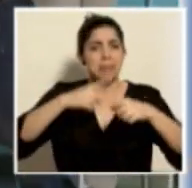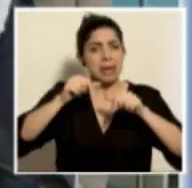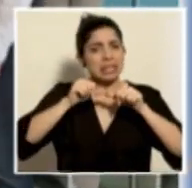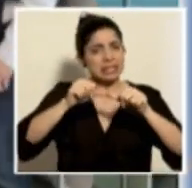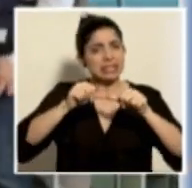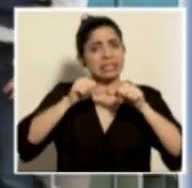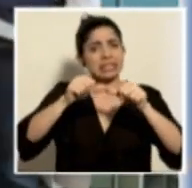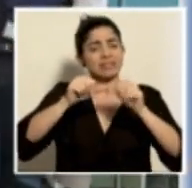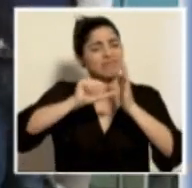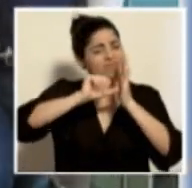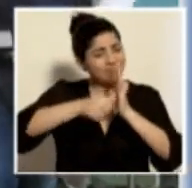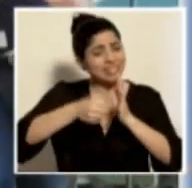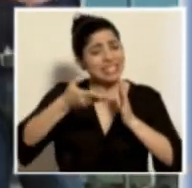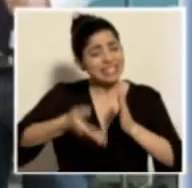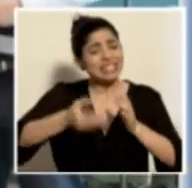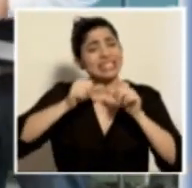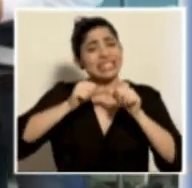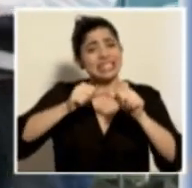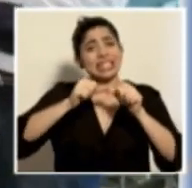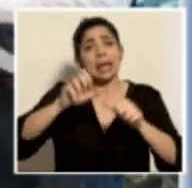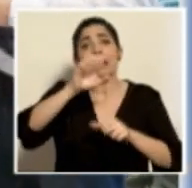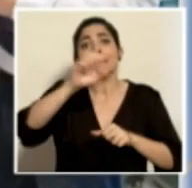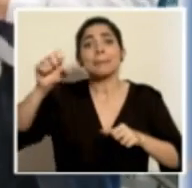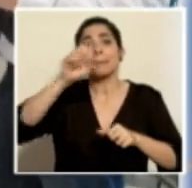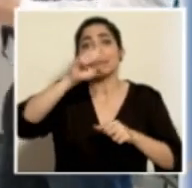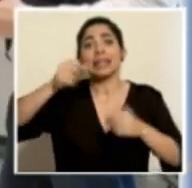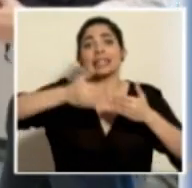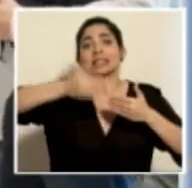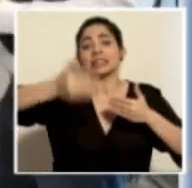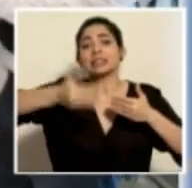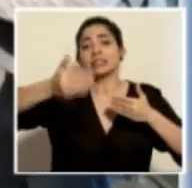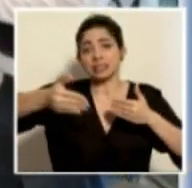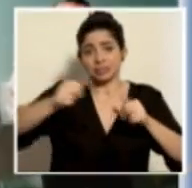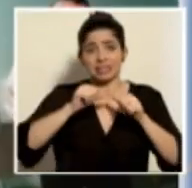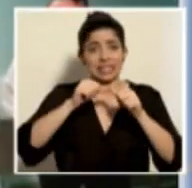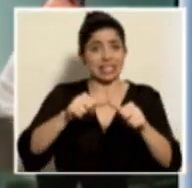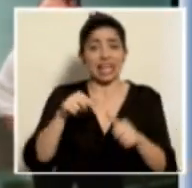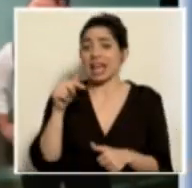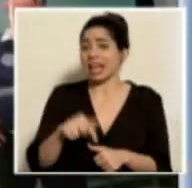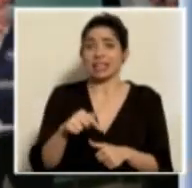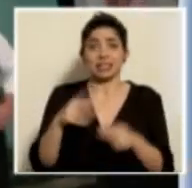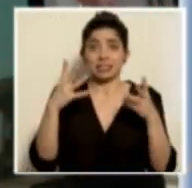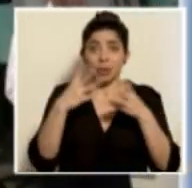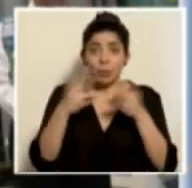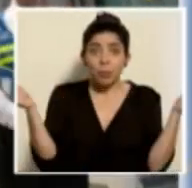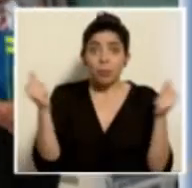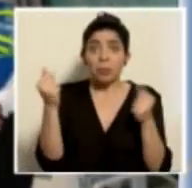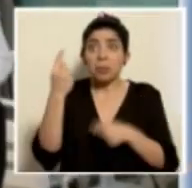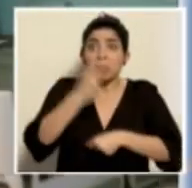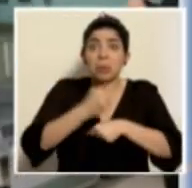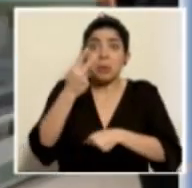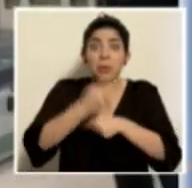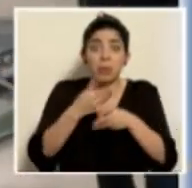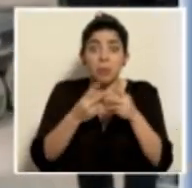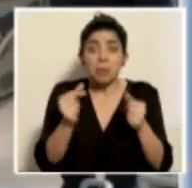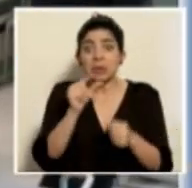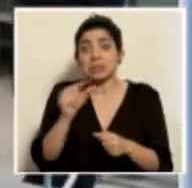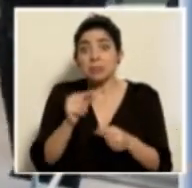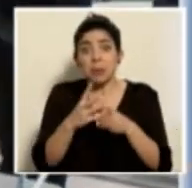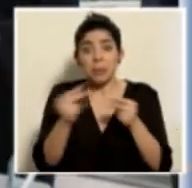y lo subrayo, por los meses que vienen. Esto no se va a ir en una cuestión de días o